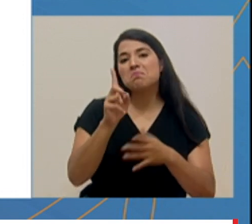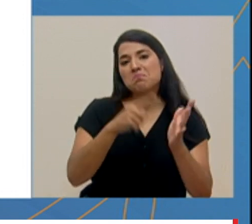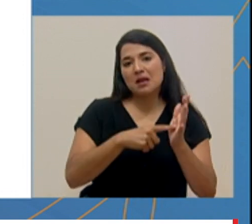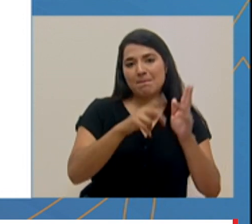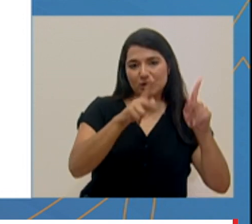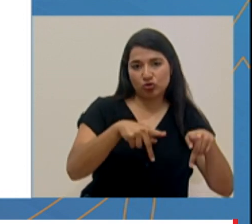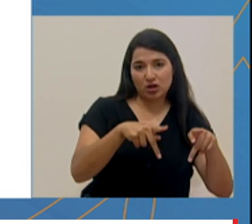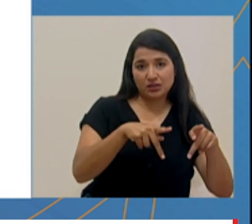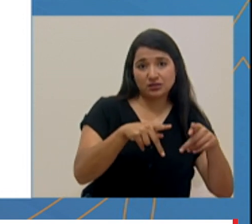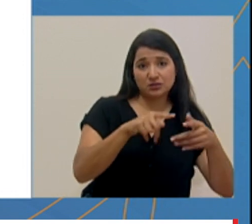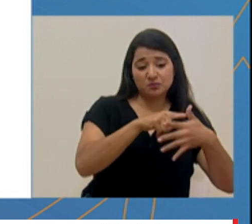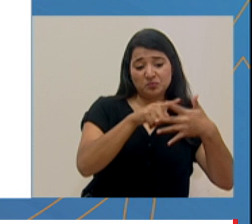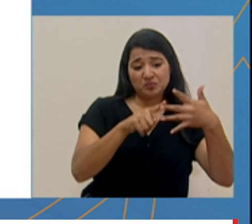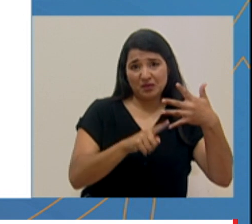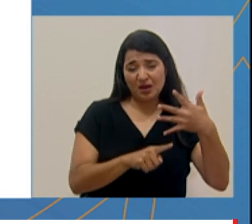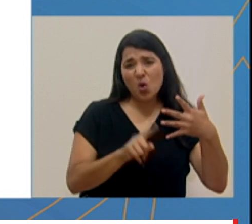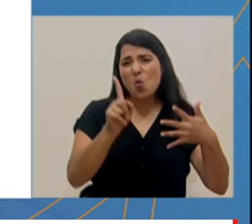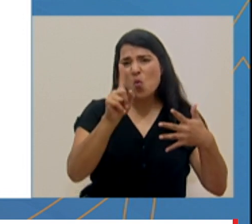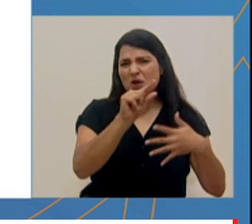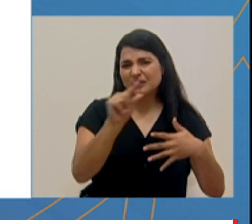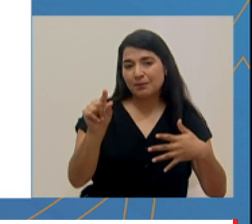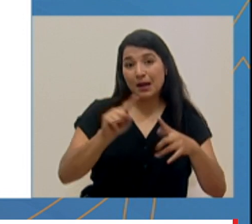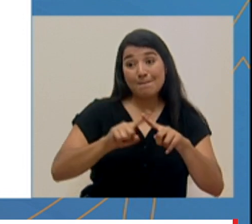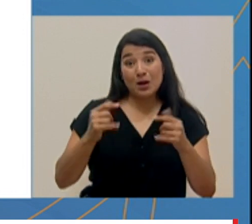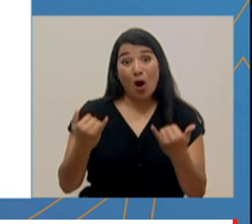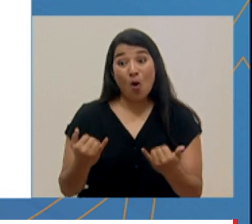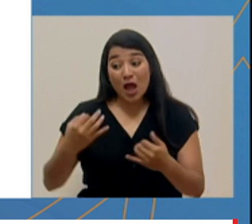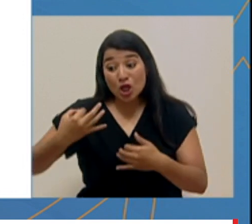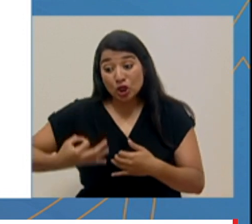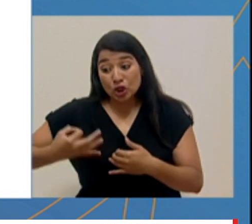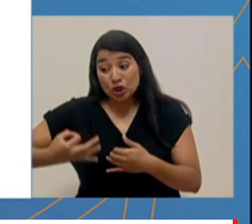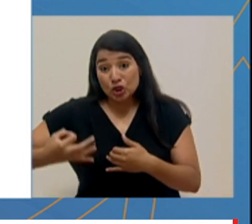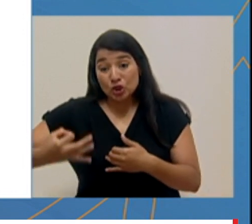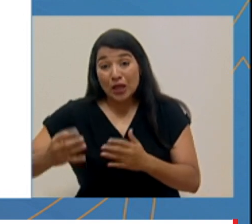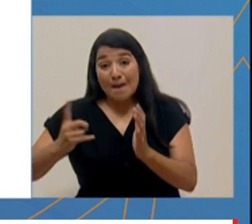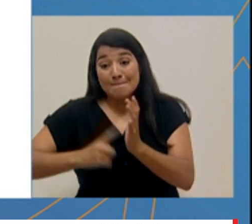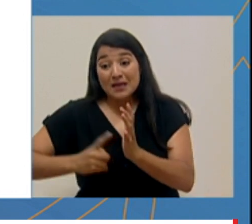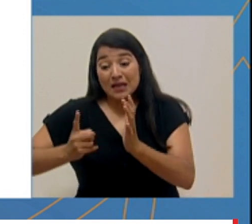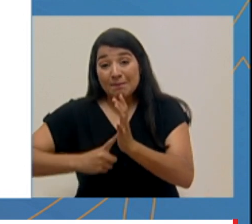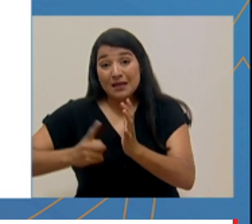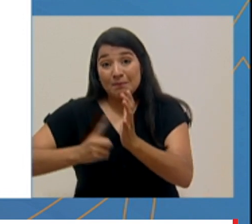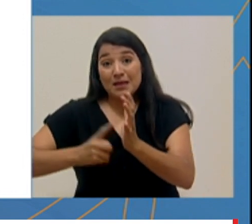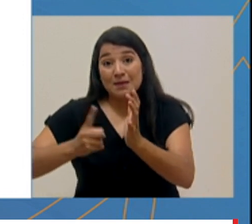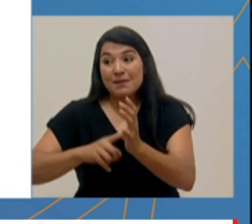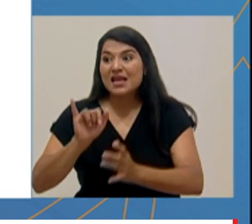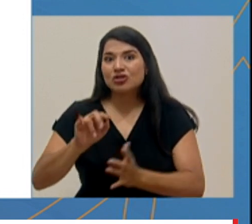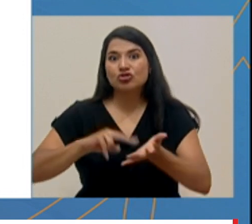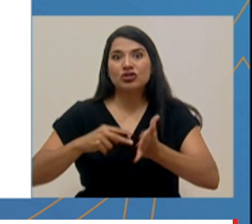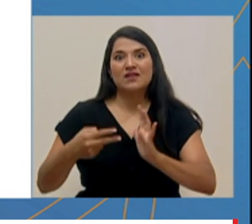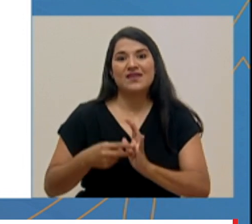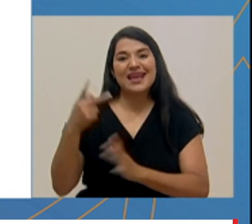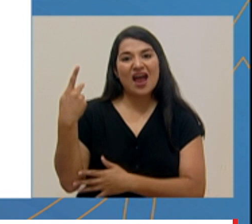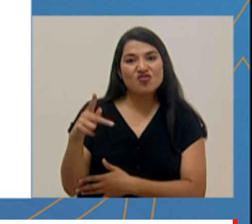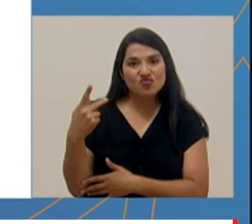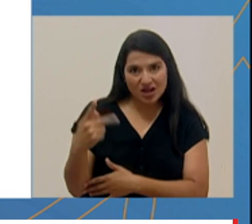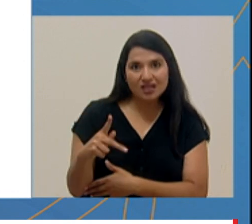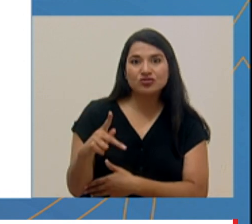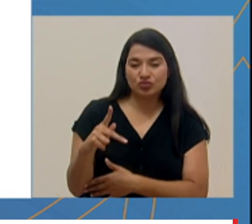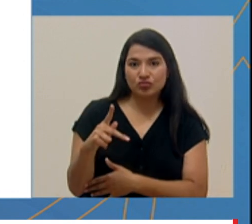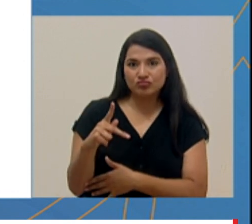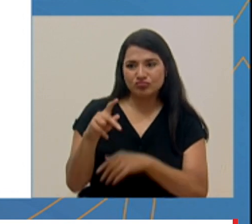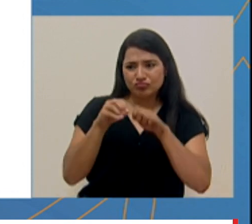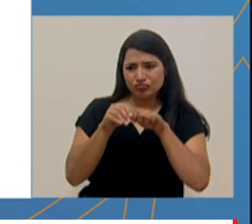de día a día. Y esto genera un gran riesgo de contagio comunitario